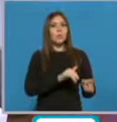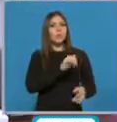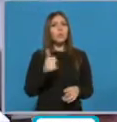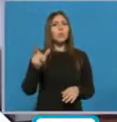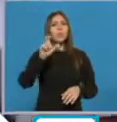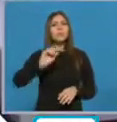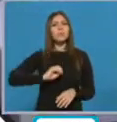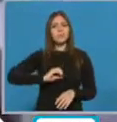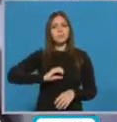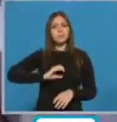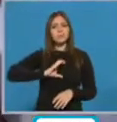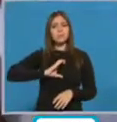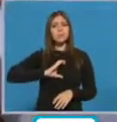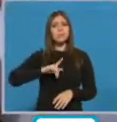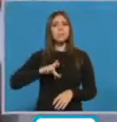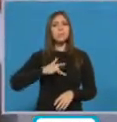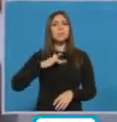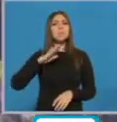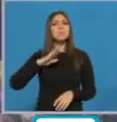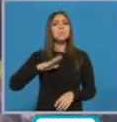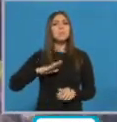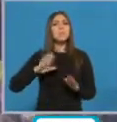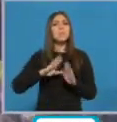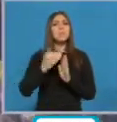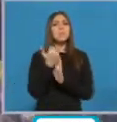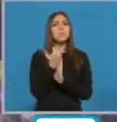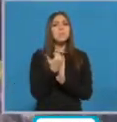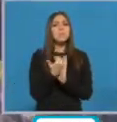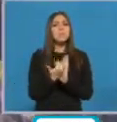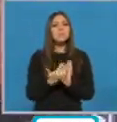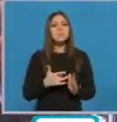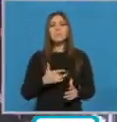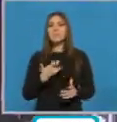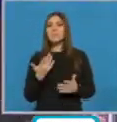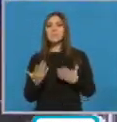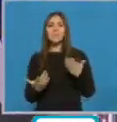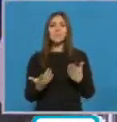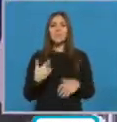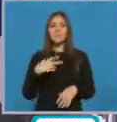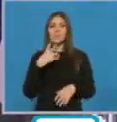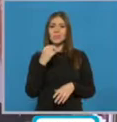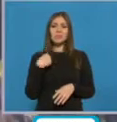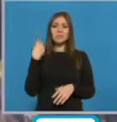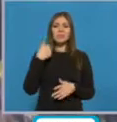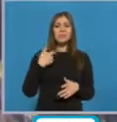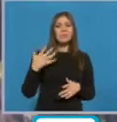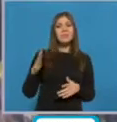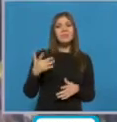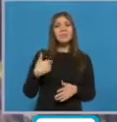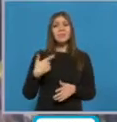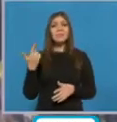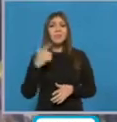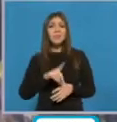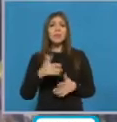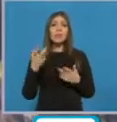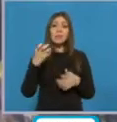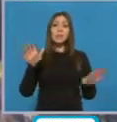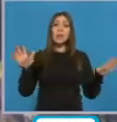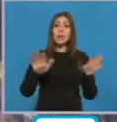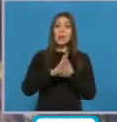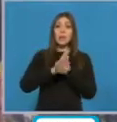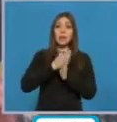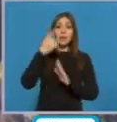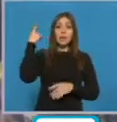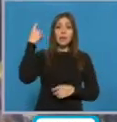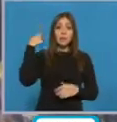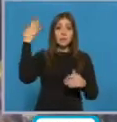autoestima. Cuando estamos fallonas en la autoestima, que nos sentimos medio, híjole, no me encanto y todo, también cambiar el look es una gran